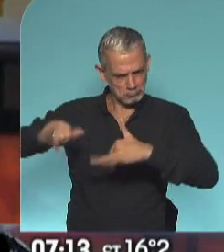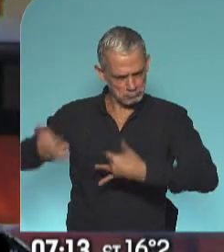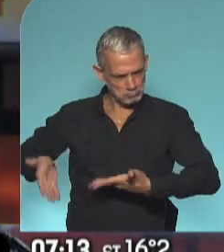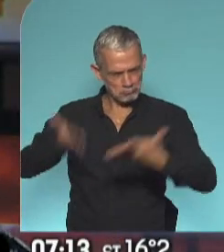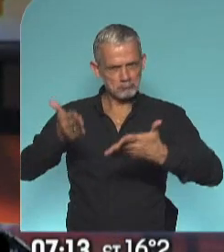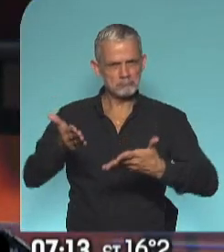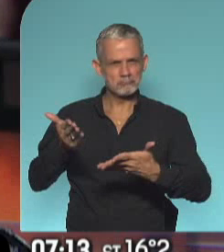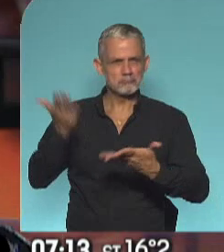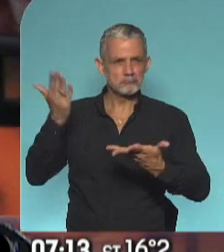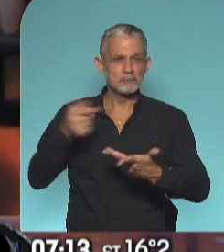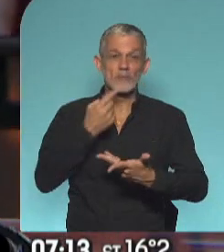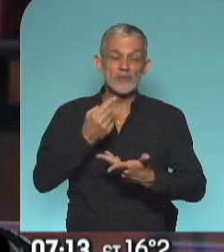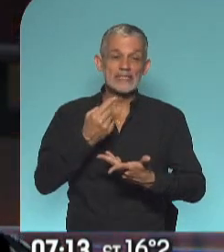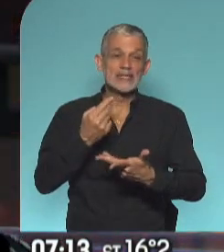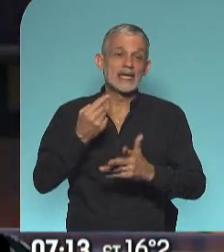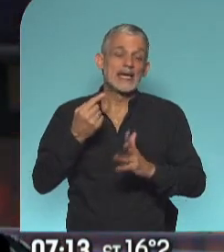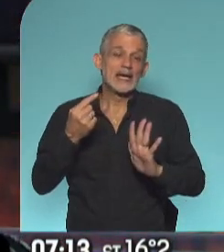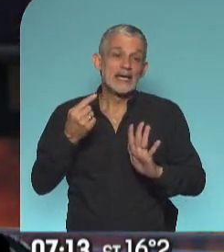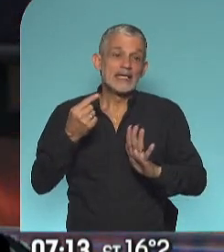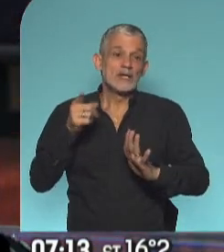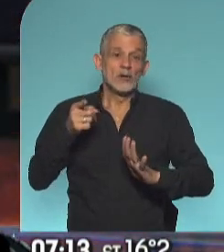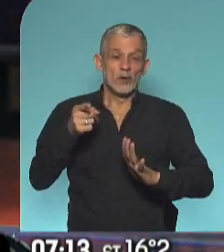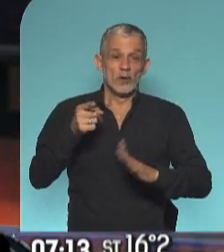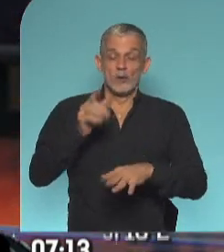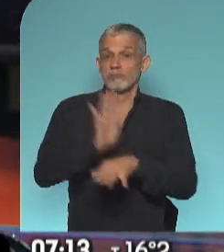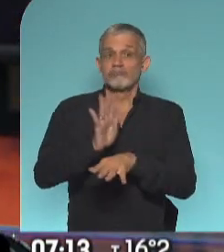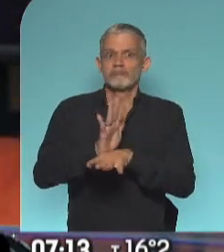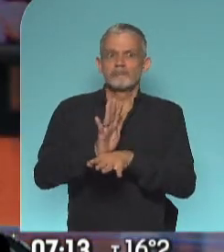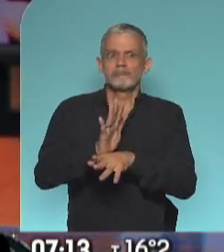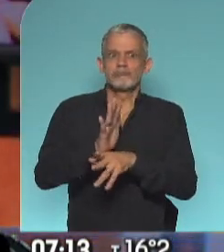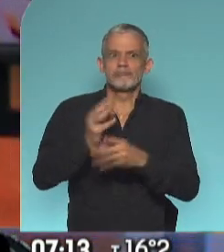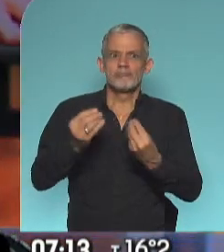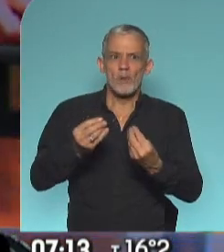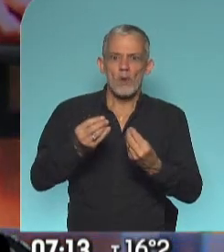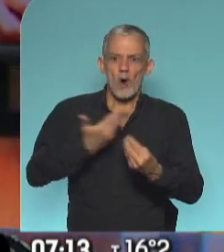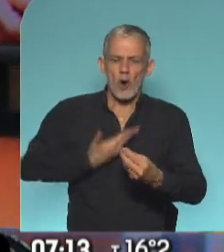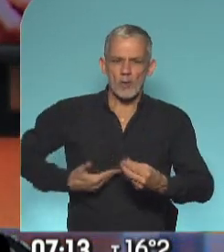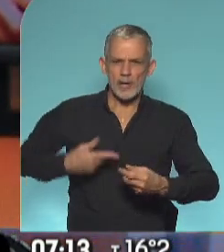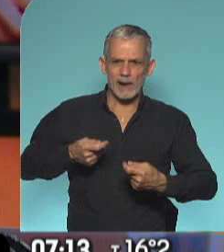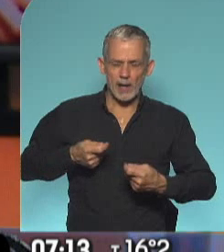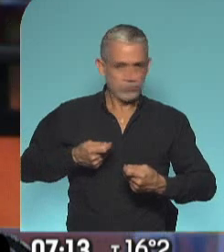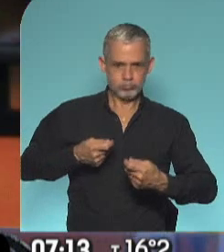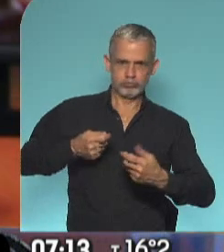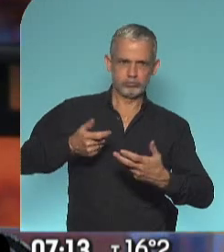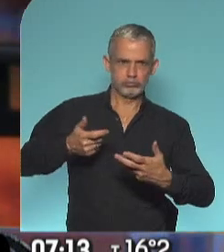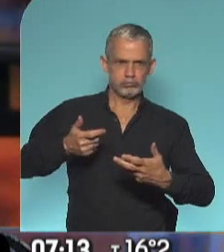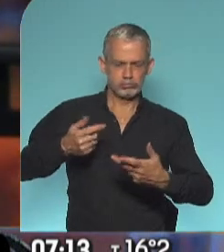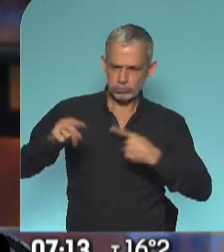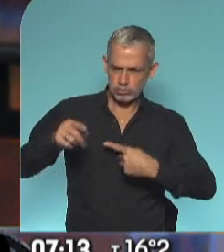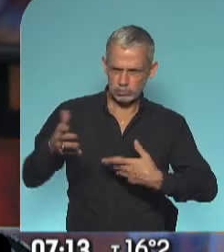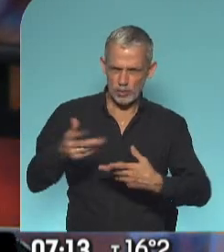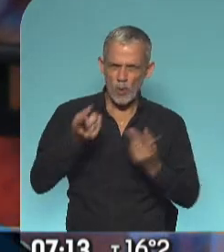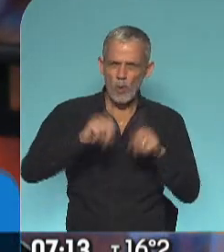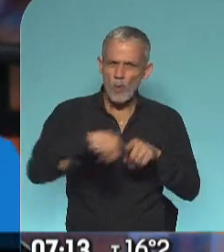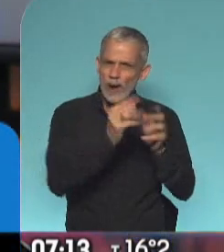primera lectura es que ha sido un revés claro para la intención que tenía el gobierno de regresar a los jueces a sus